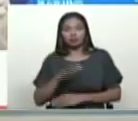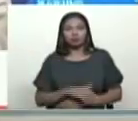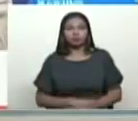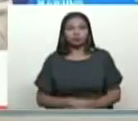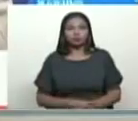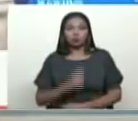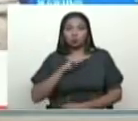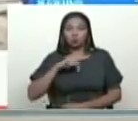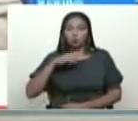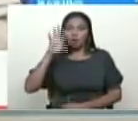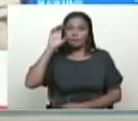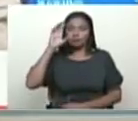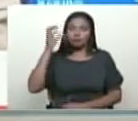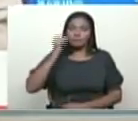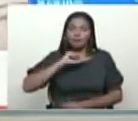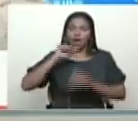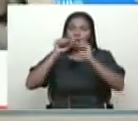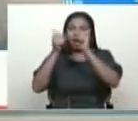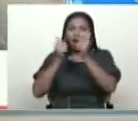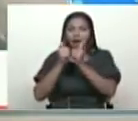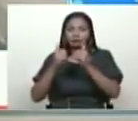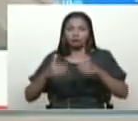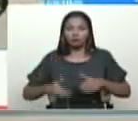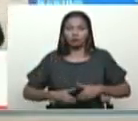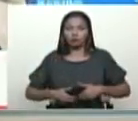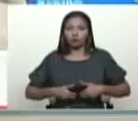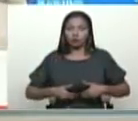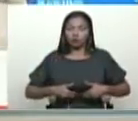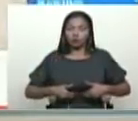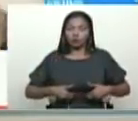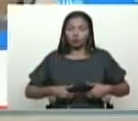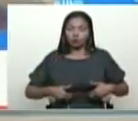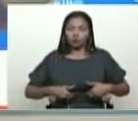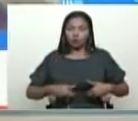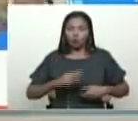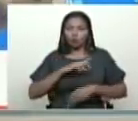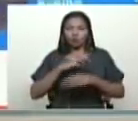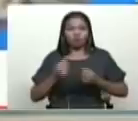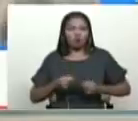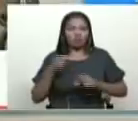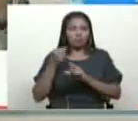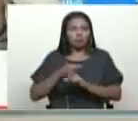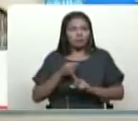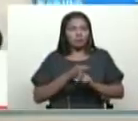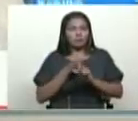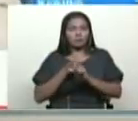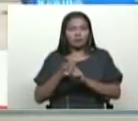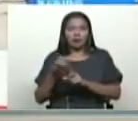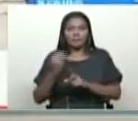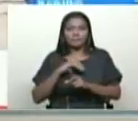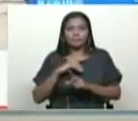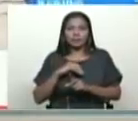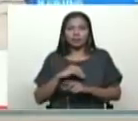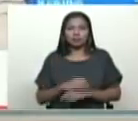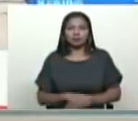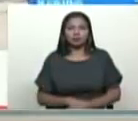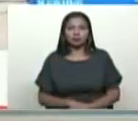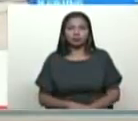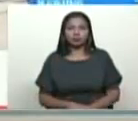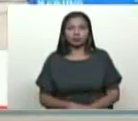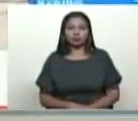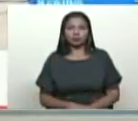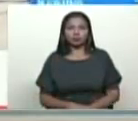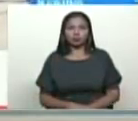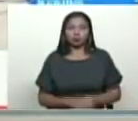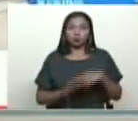Hemos aprendido el arte de resistir duramente, combatir en resistencia duramente y